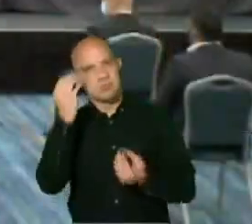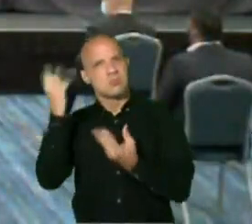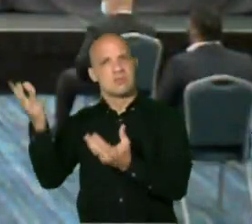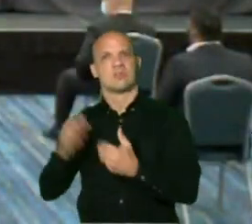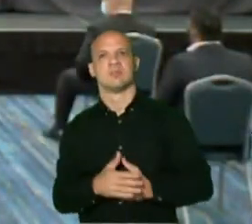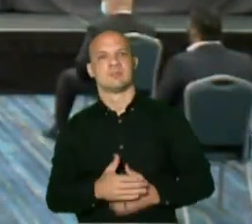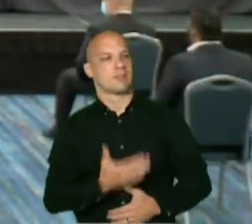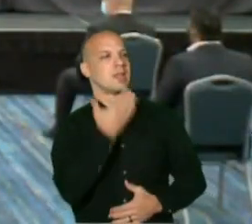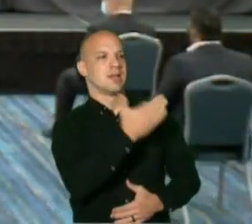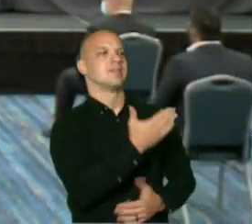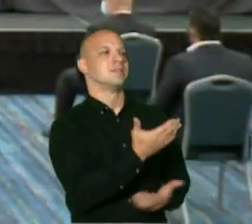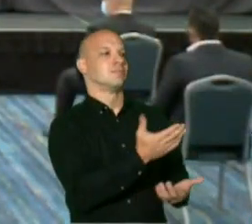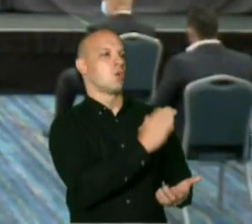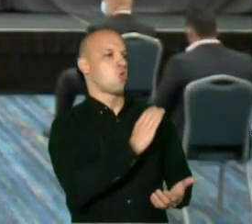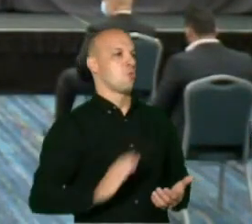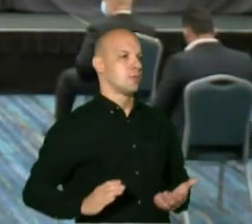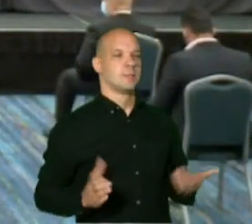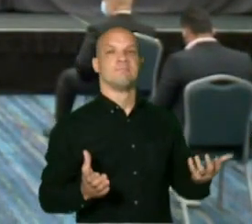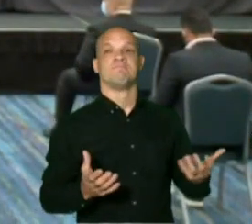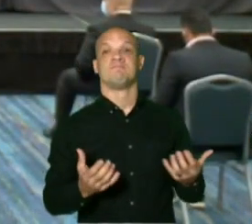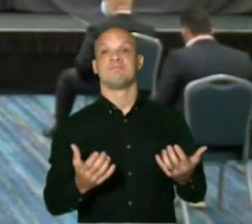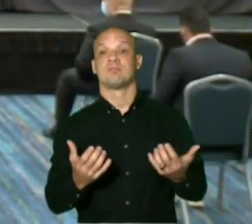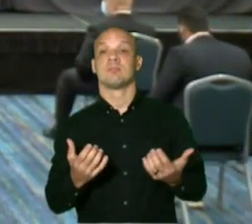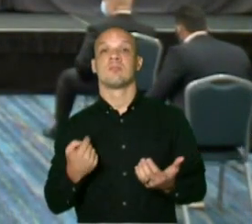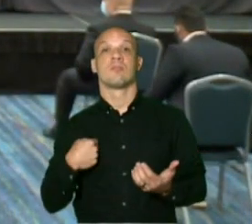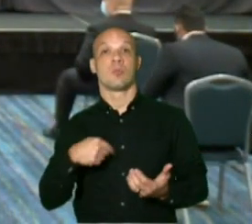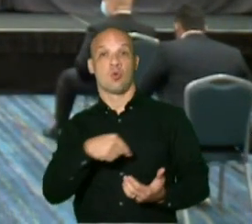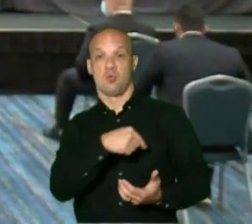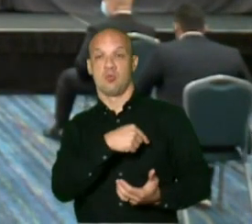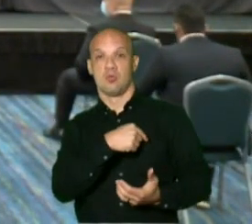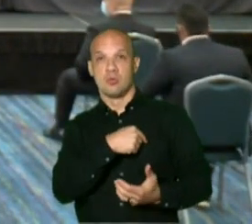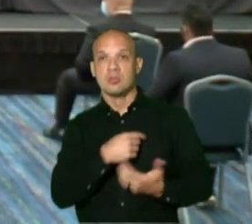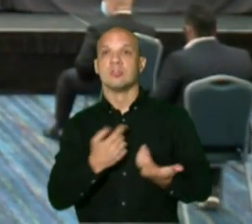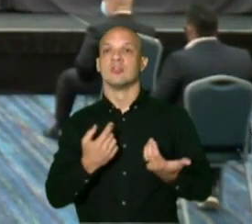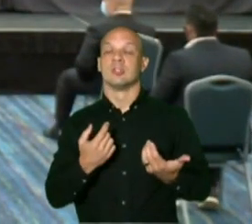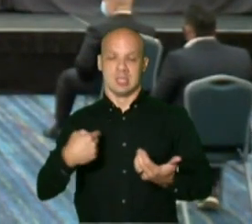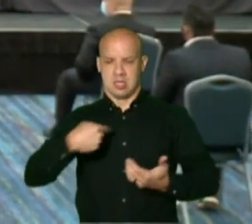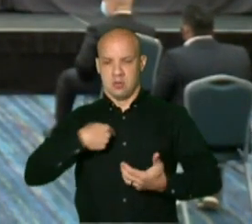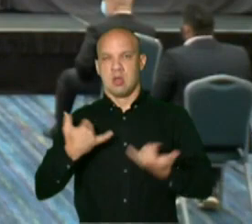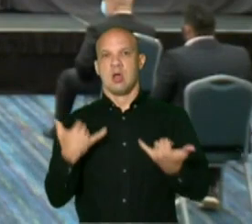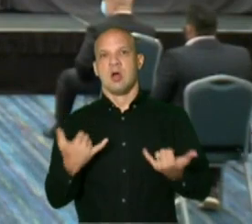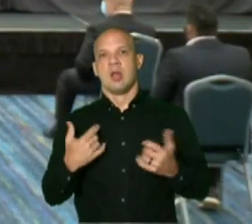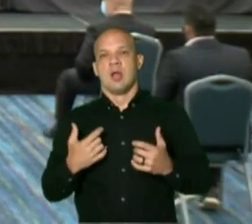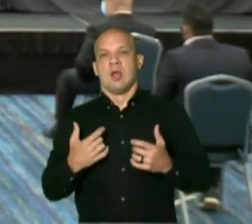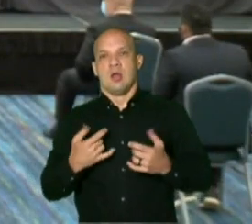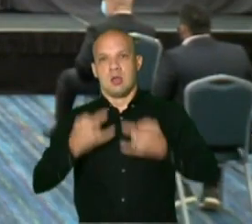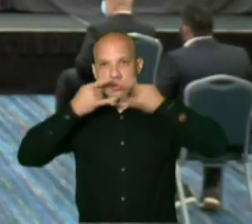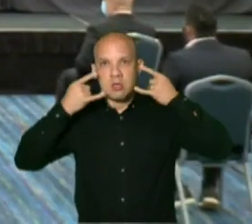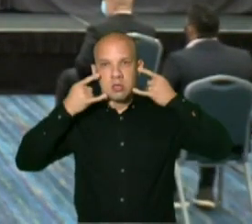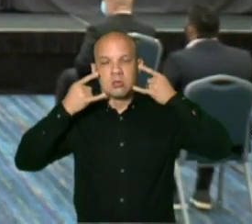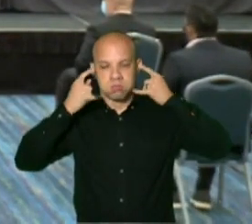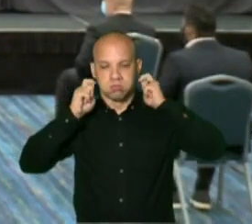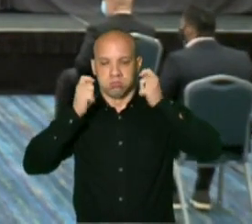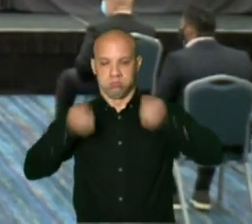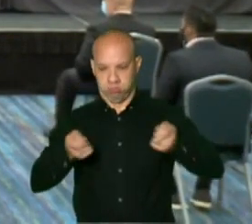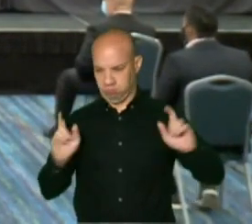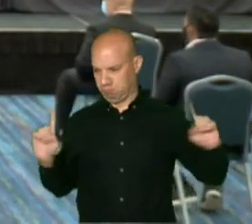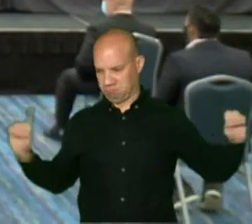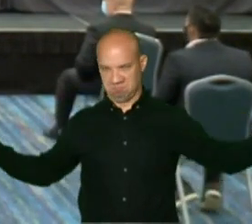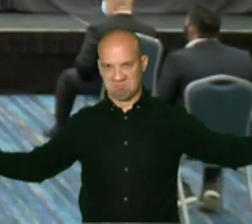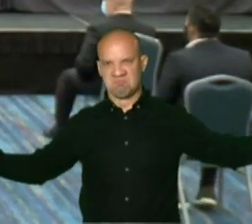al comisionado. Tomando las medidas de precaución, vamos a retirar la mascarilla para podernos dirigir adecuadamente al pueblo